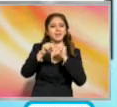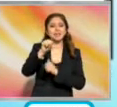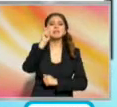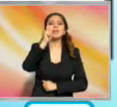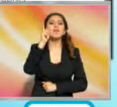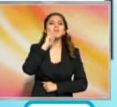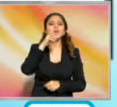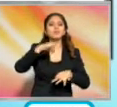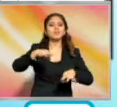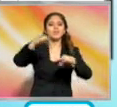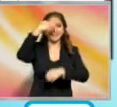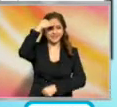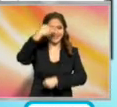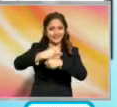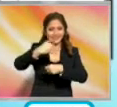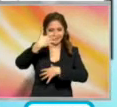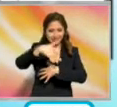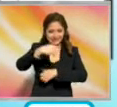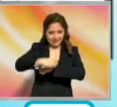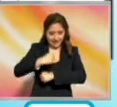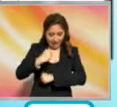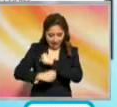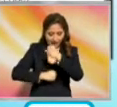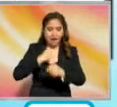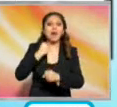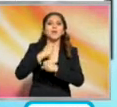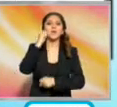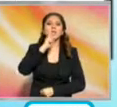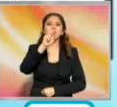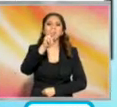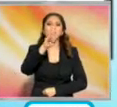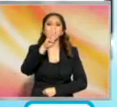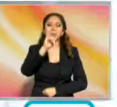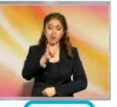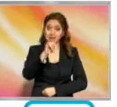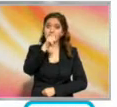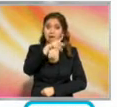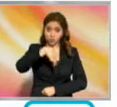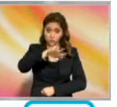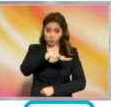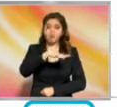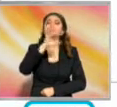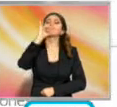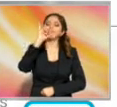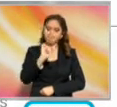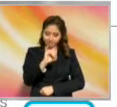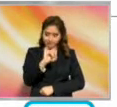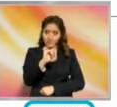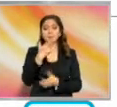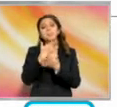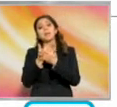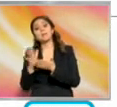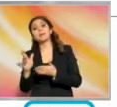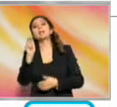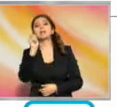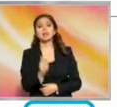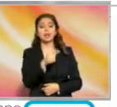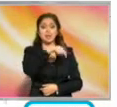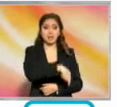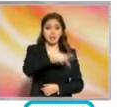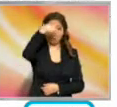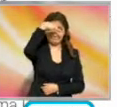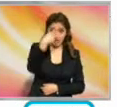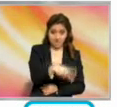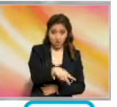porque digamos, me di a la tarea. Fíjate, ahí está básicamente lo que buscamos los mexicanos. Lo que más buscamos los A ver, mexicanos vamos a fue ver. Pokémon Go. No.